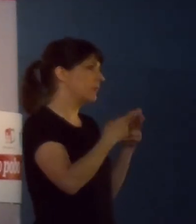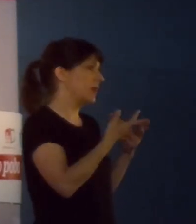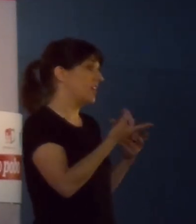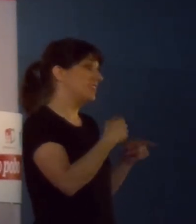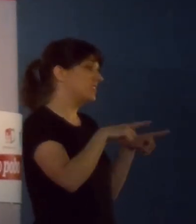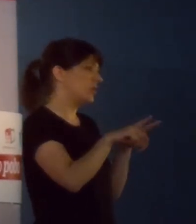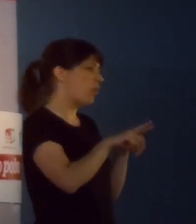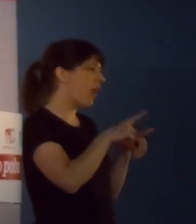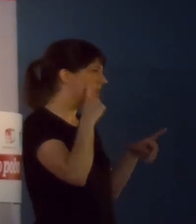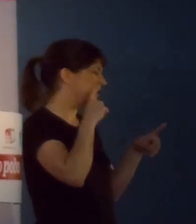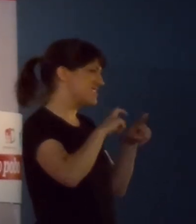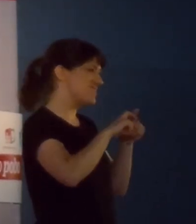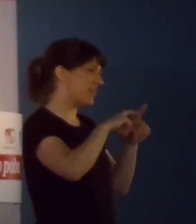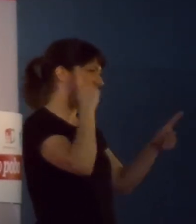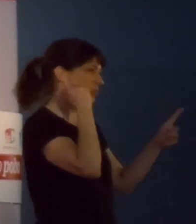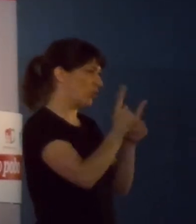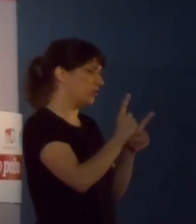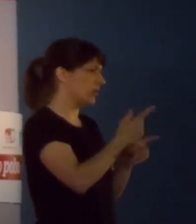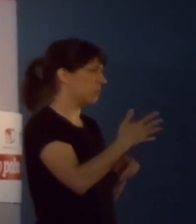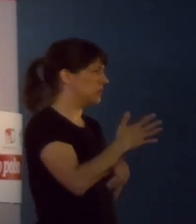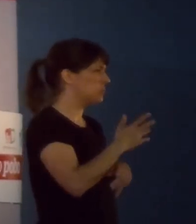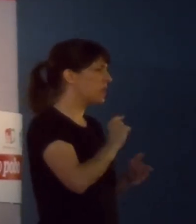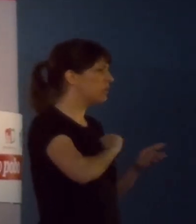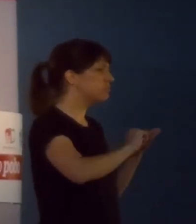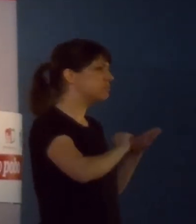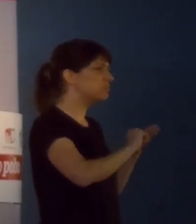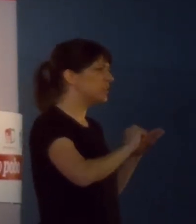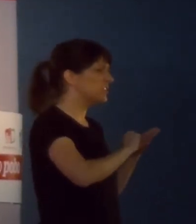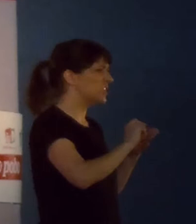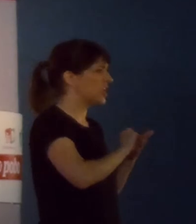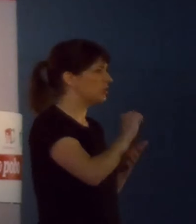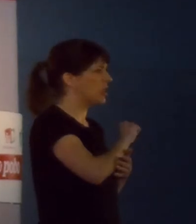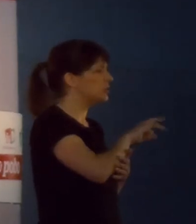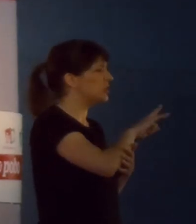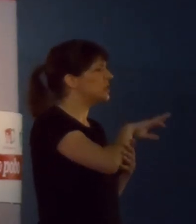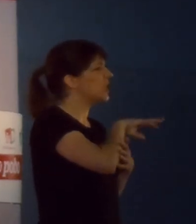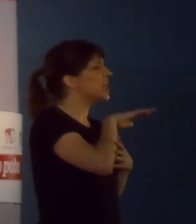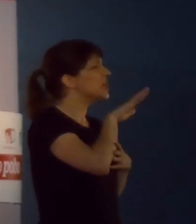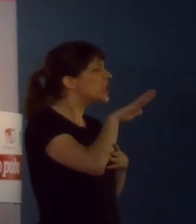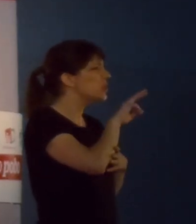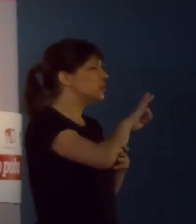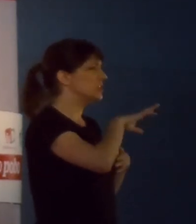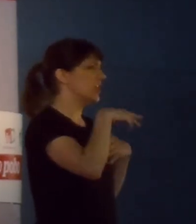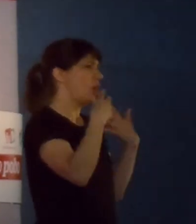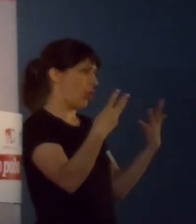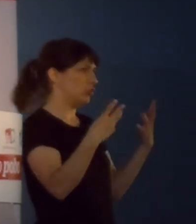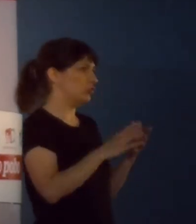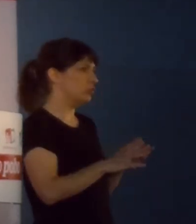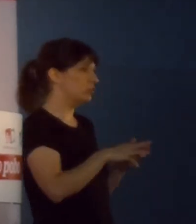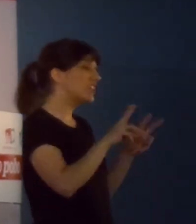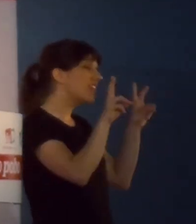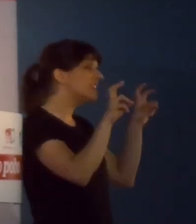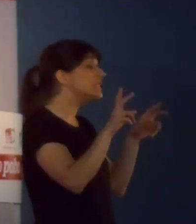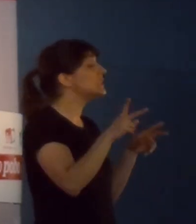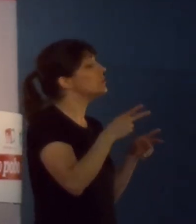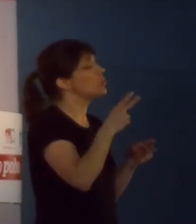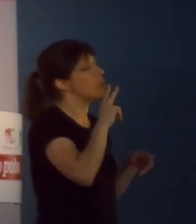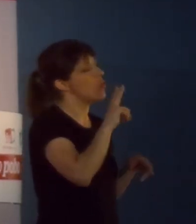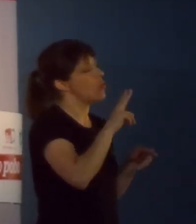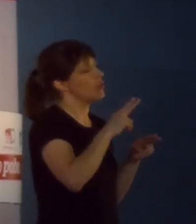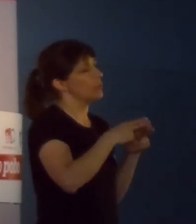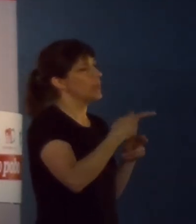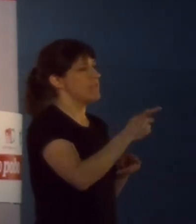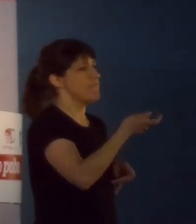nazismo, escritos entre o 35 e o 38. O título da versión francesa xa va cas palabras e chamase Tan peur e